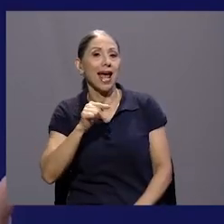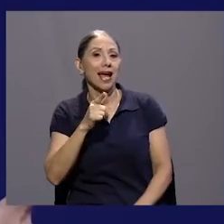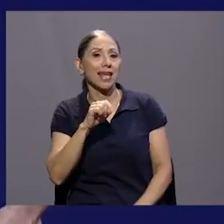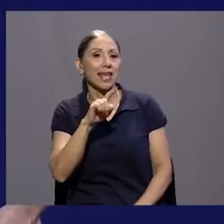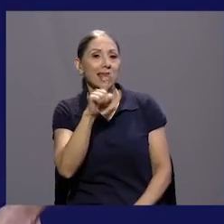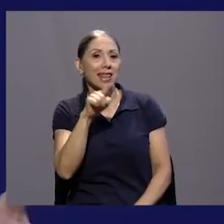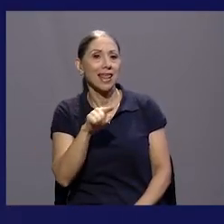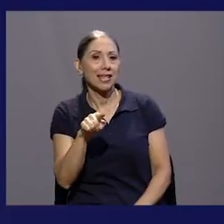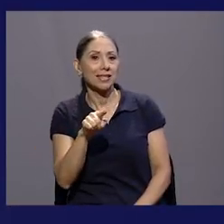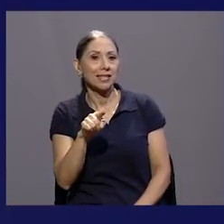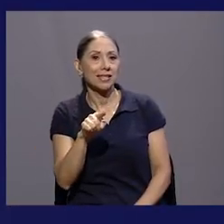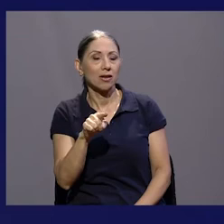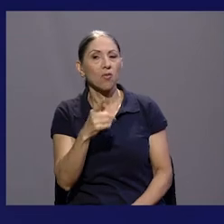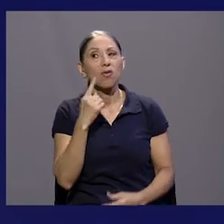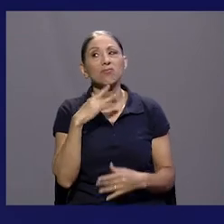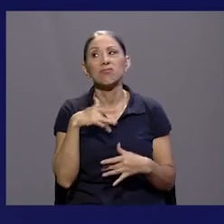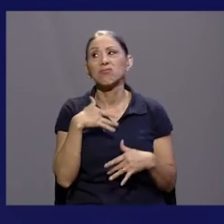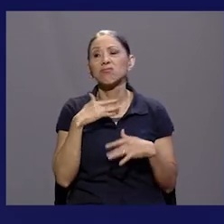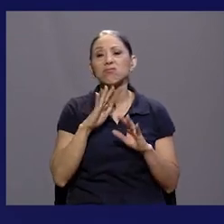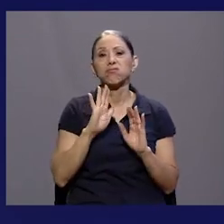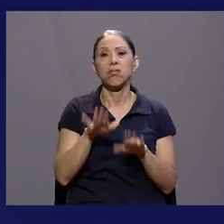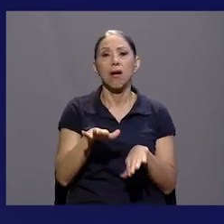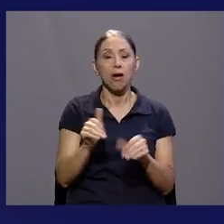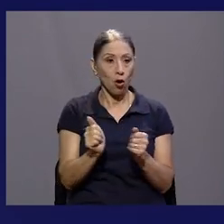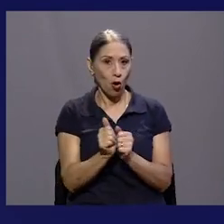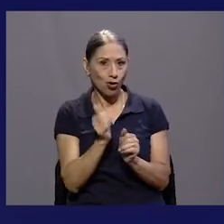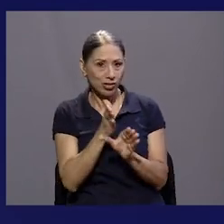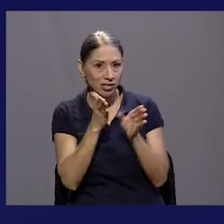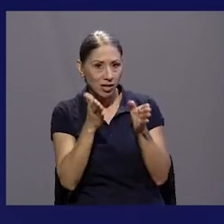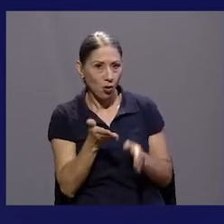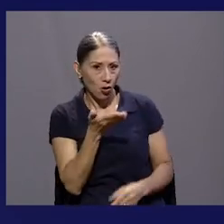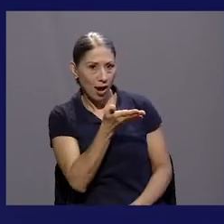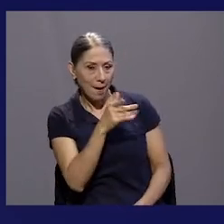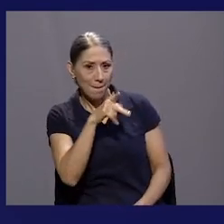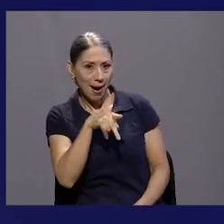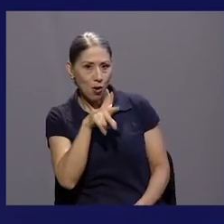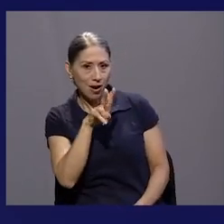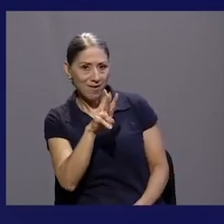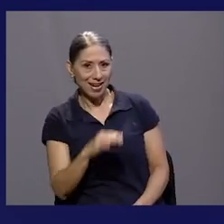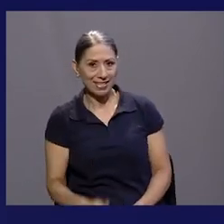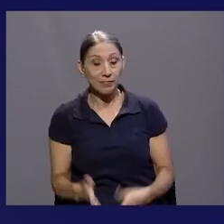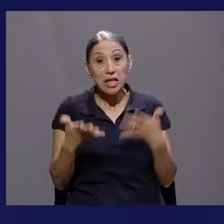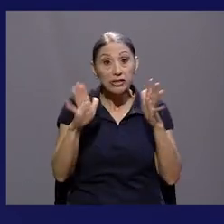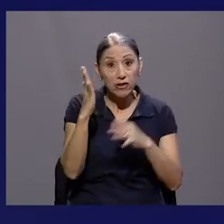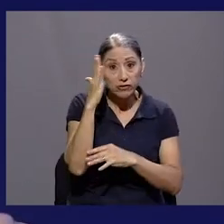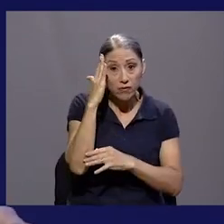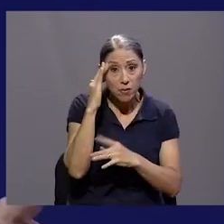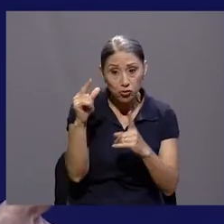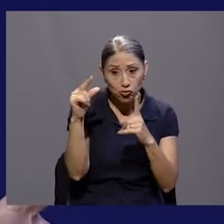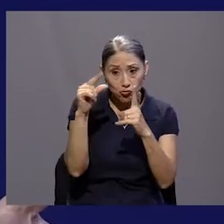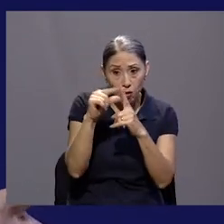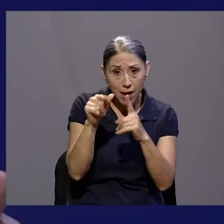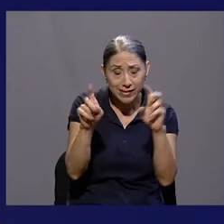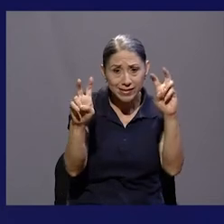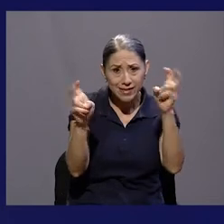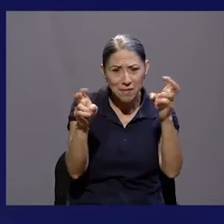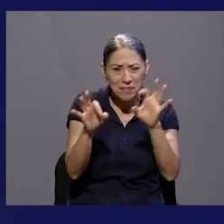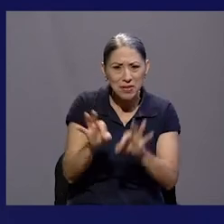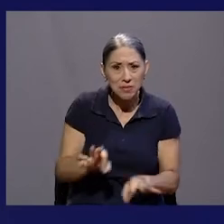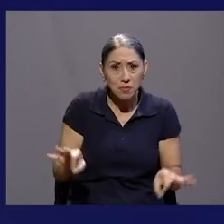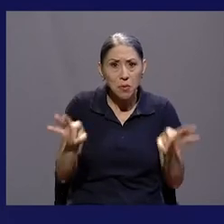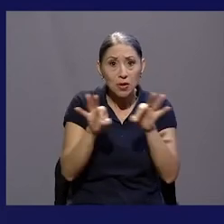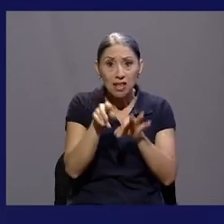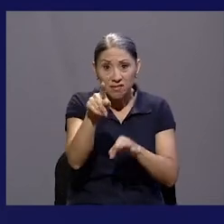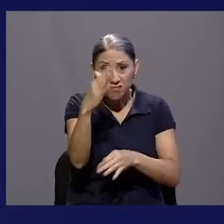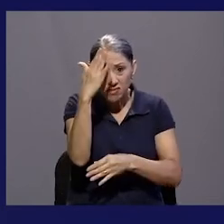explorado bastante el tema paola y es como importante que las personas no se vayan con nudos con las manos vacías que